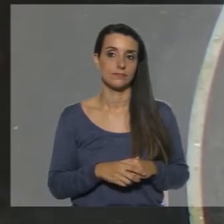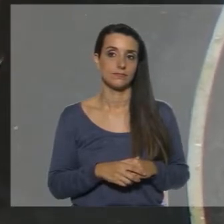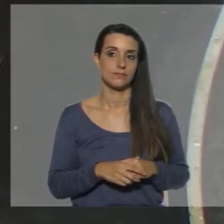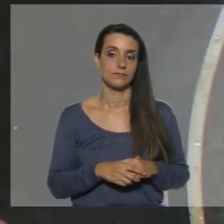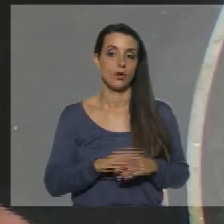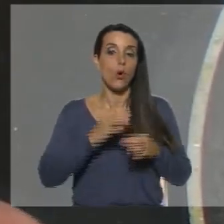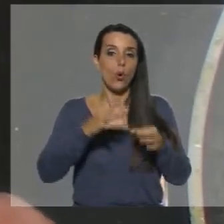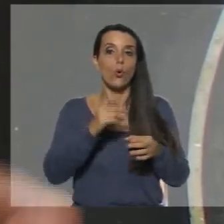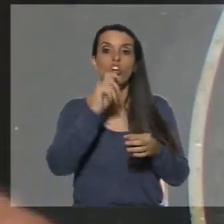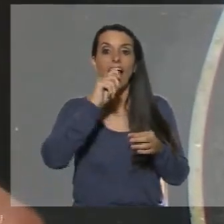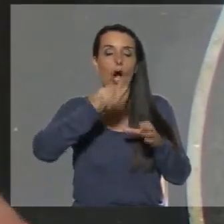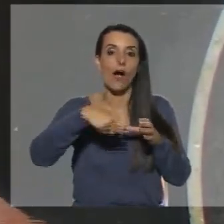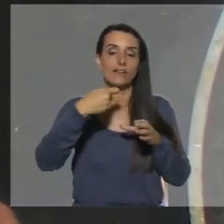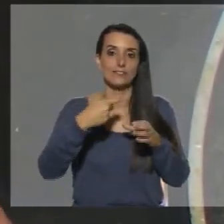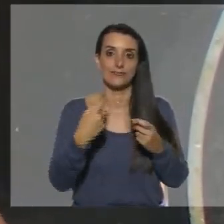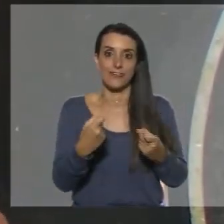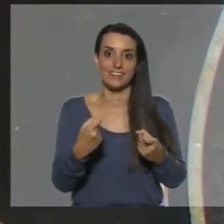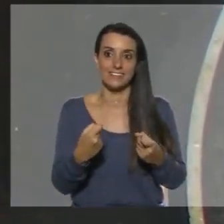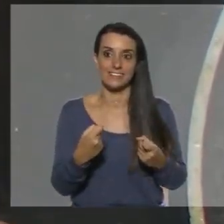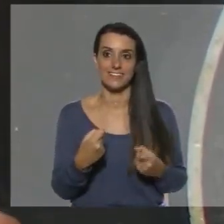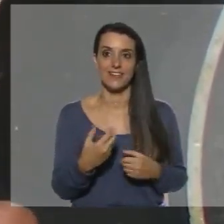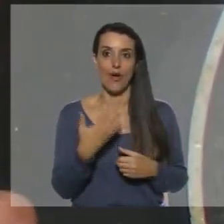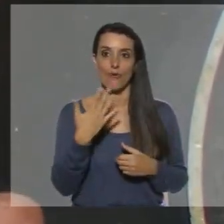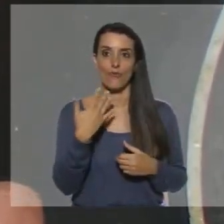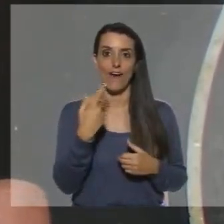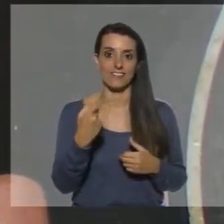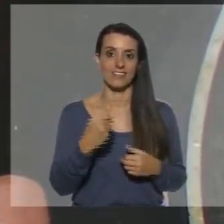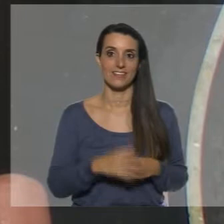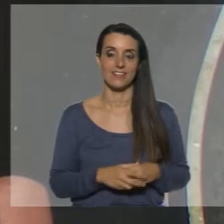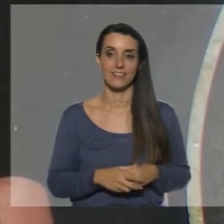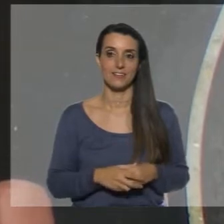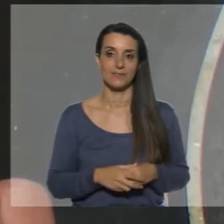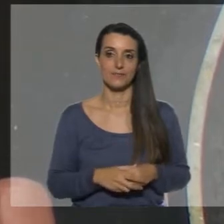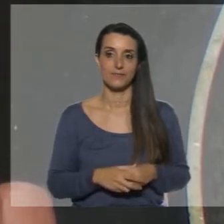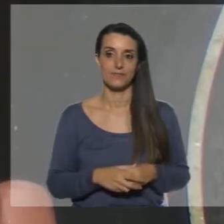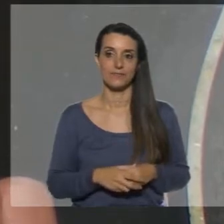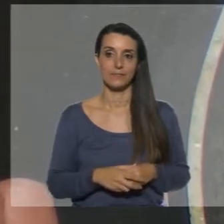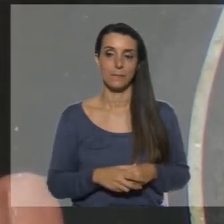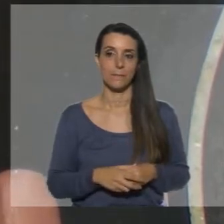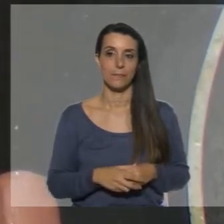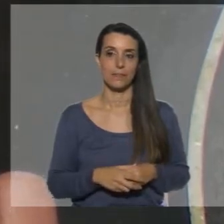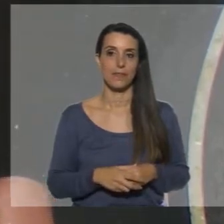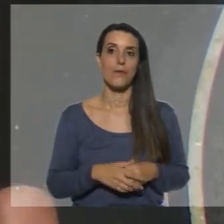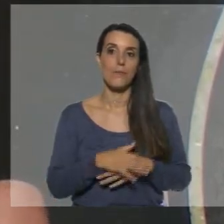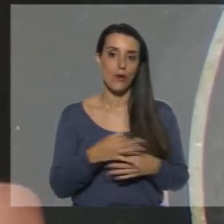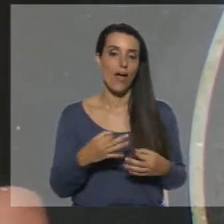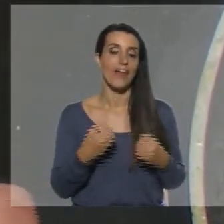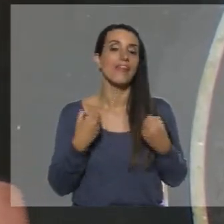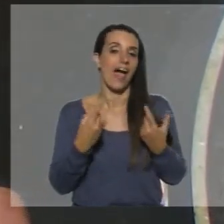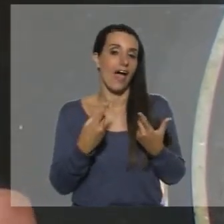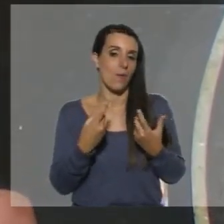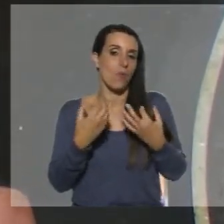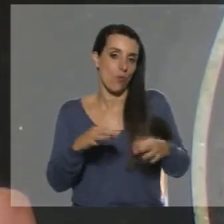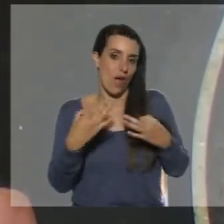te llegas a comer un pedacito de esos de ajo y. Y bueno, ahí. Ahí energía seguro. Hay. Sí. Ahí venís, bueno. Vale. Tiene muchas propiedades el ajo